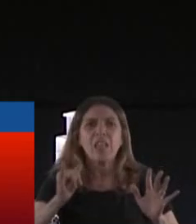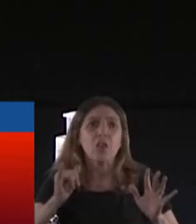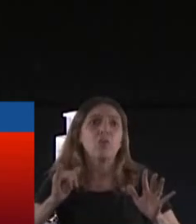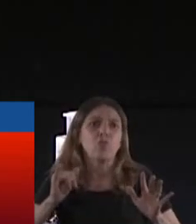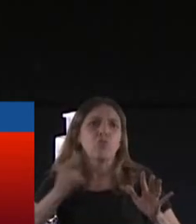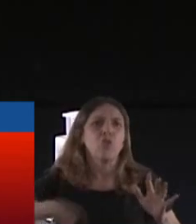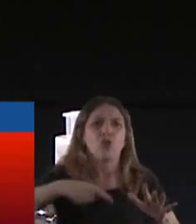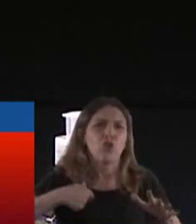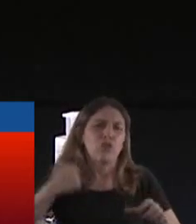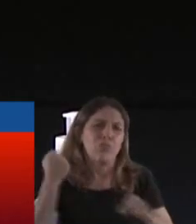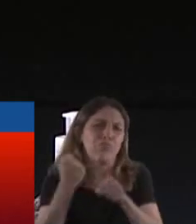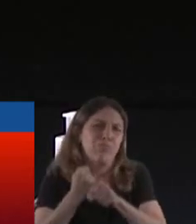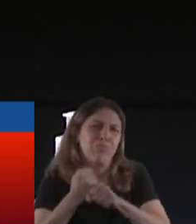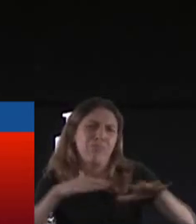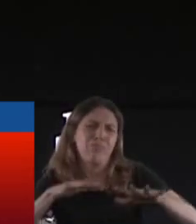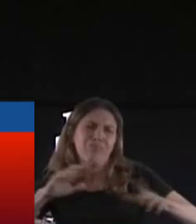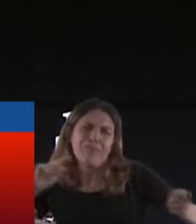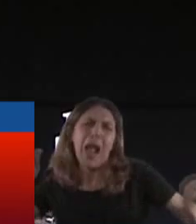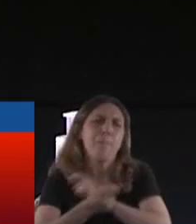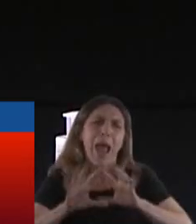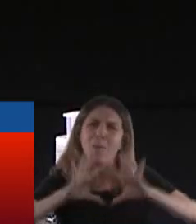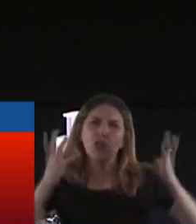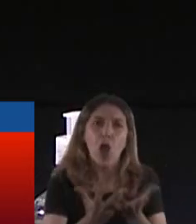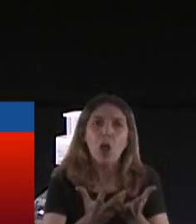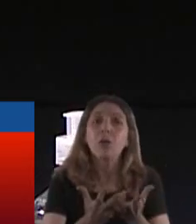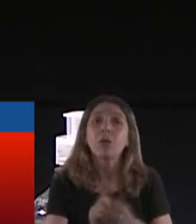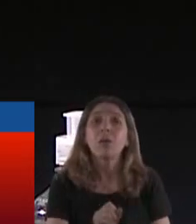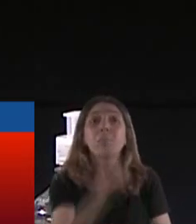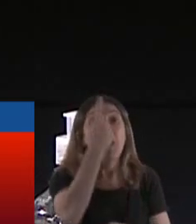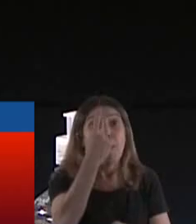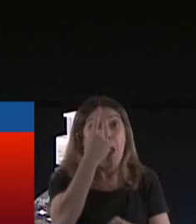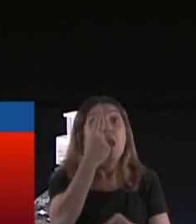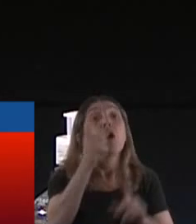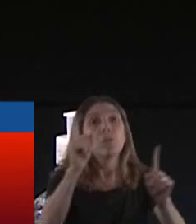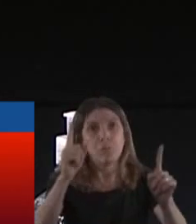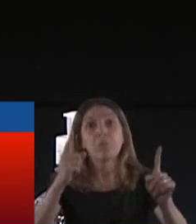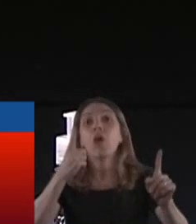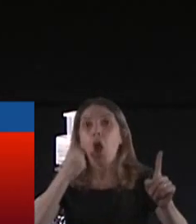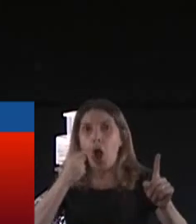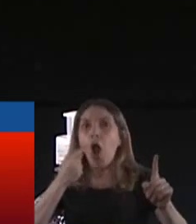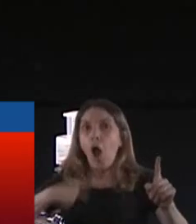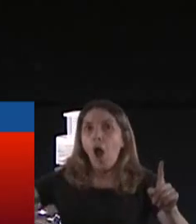mundo, primero nos dejen algunos hombres decir que nosotros también queremos moverlo.